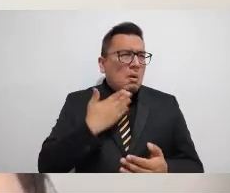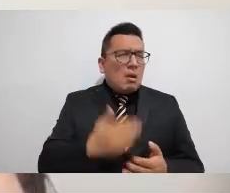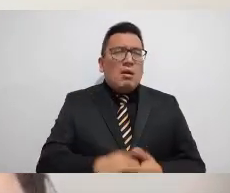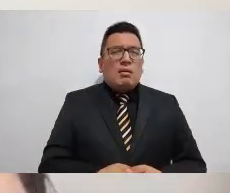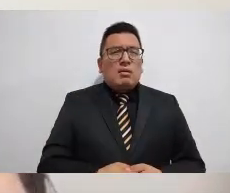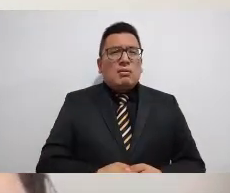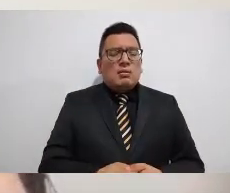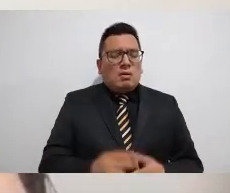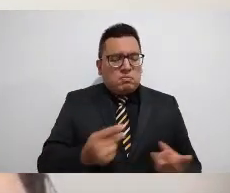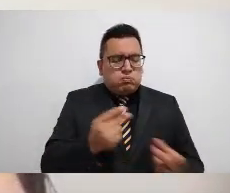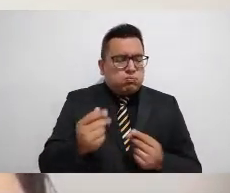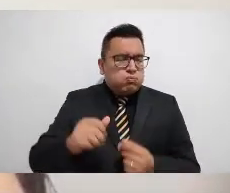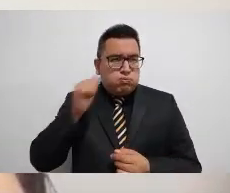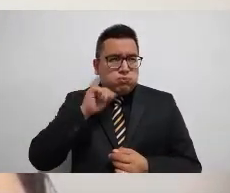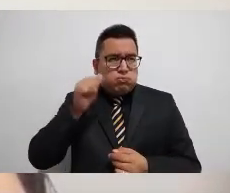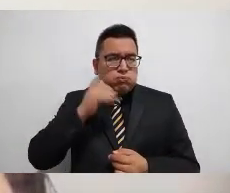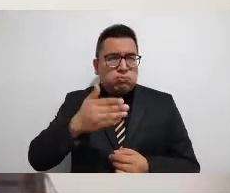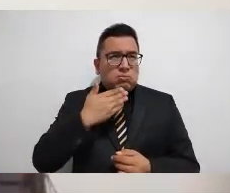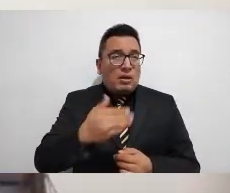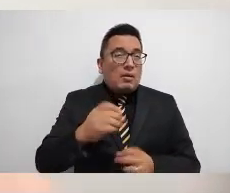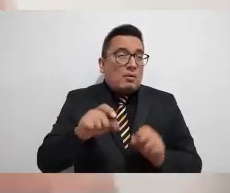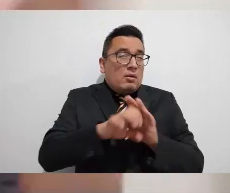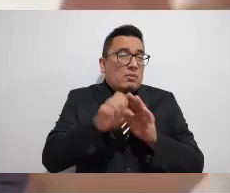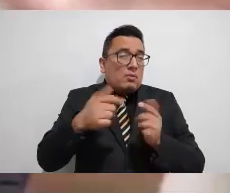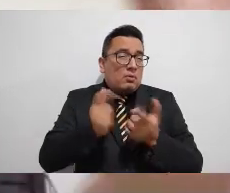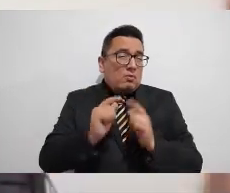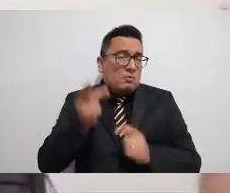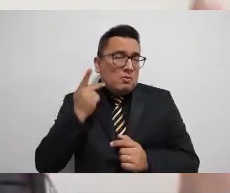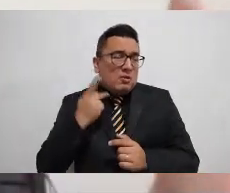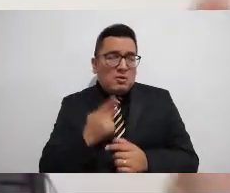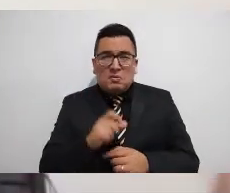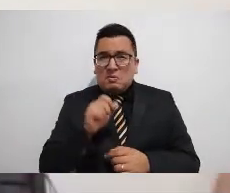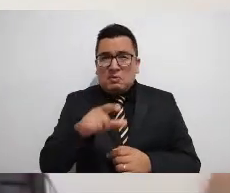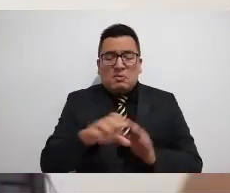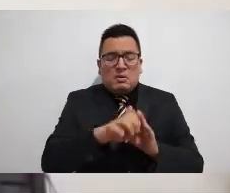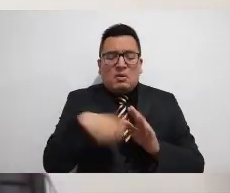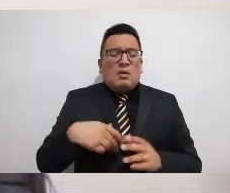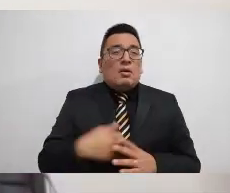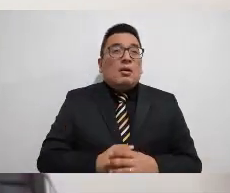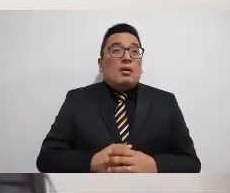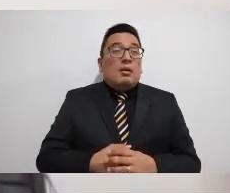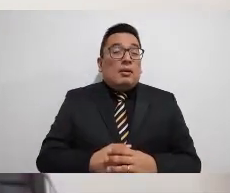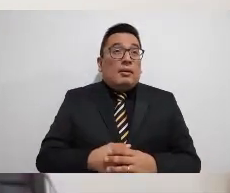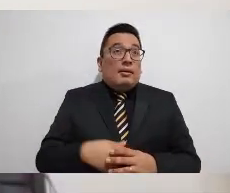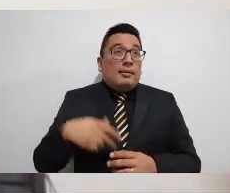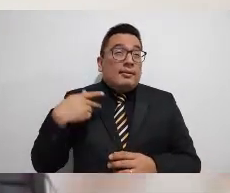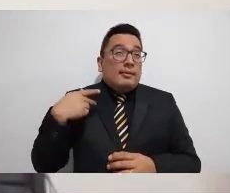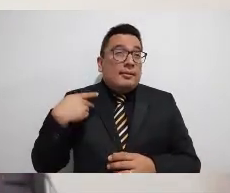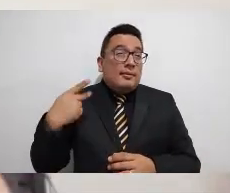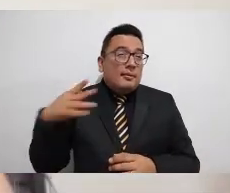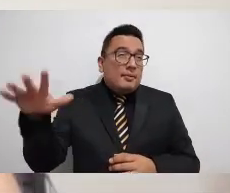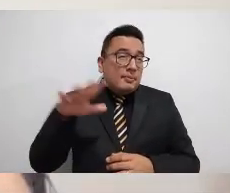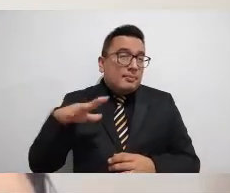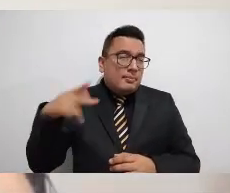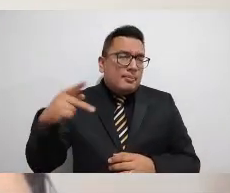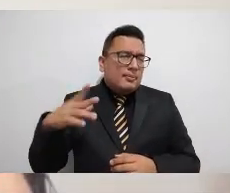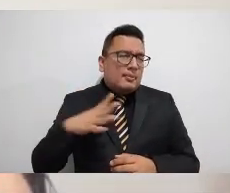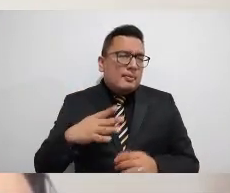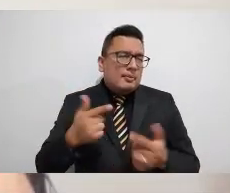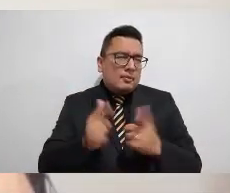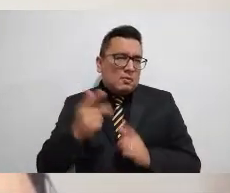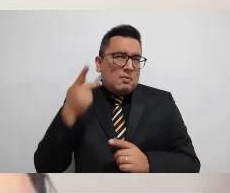Igual al interior de las estructuras de los partidos, porque además en esta región la mayor parte elige por el sistema de partidos